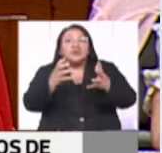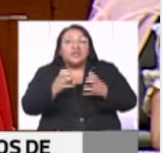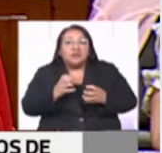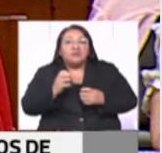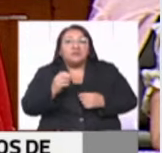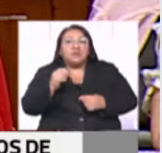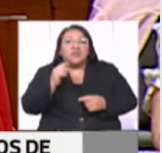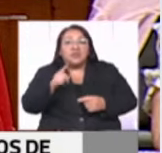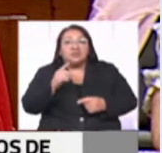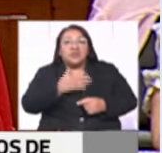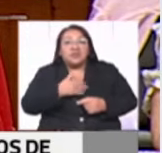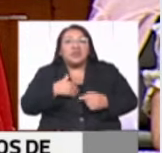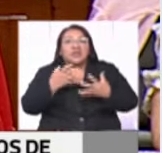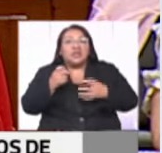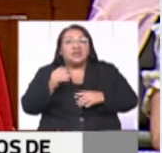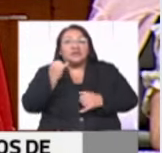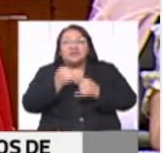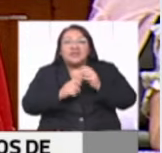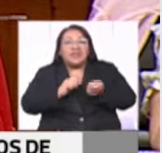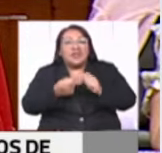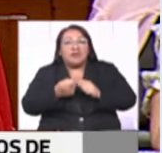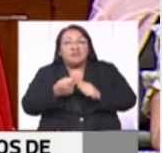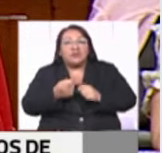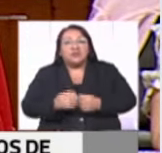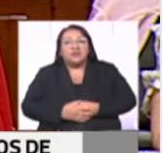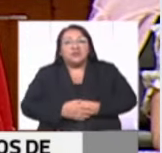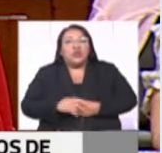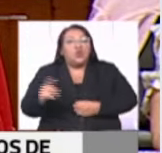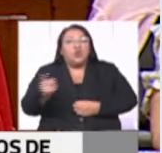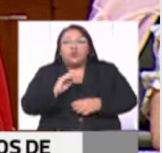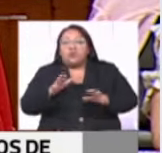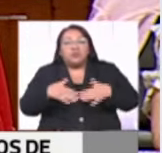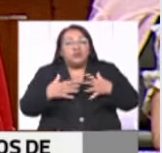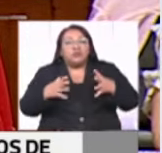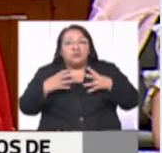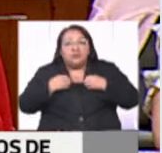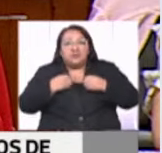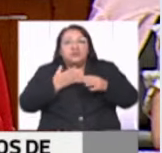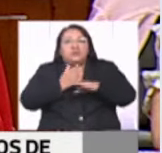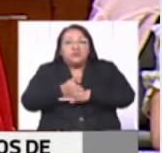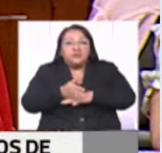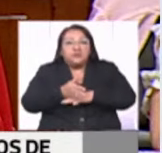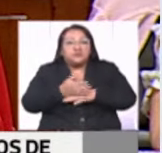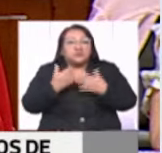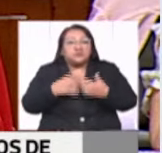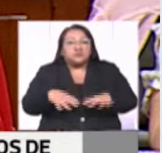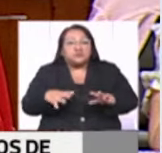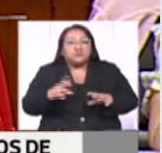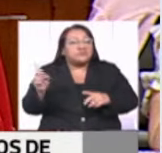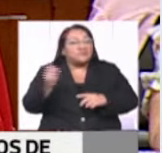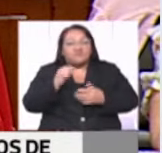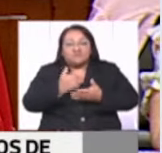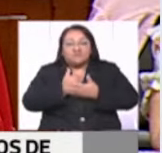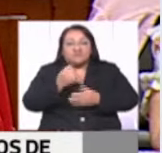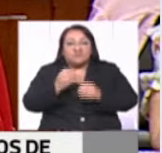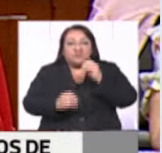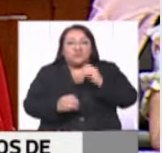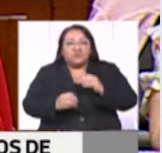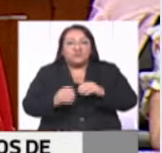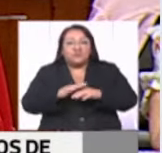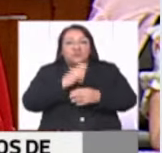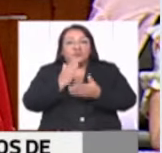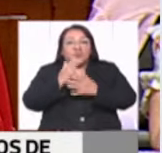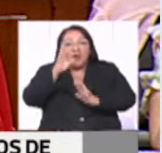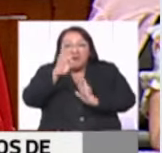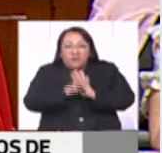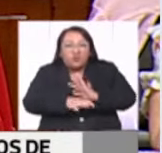realmente, presidente, queremos que esta situación cambie de fondo. No podemos entrar con medidas, presidente, que no van a solucionar el problema de